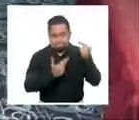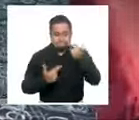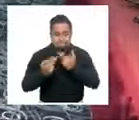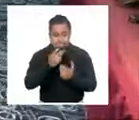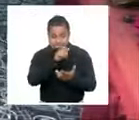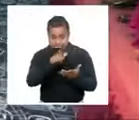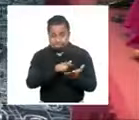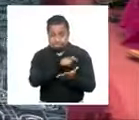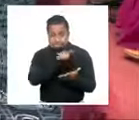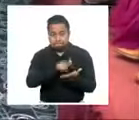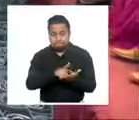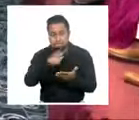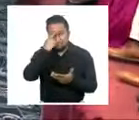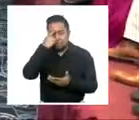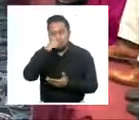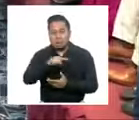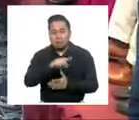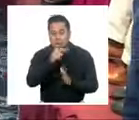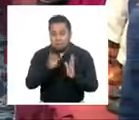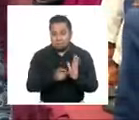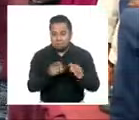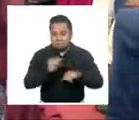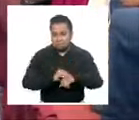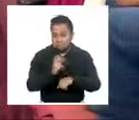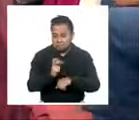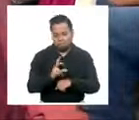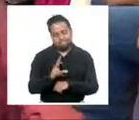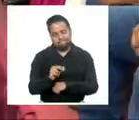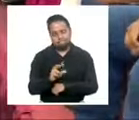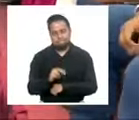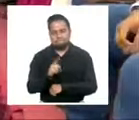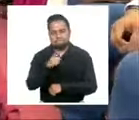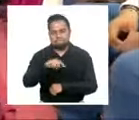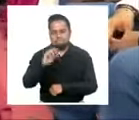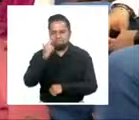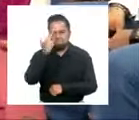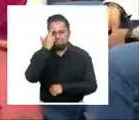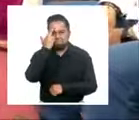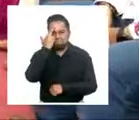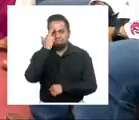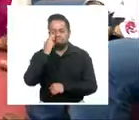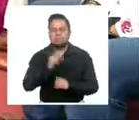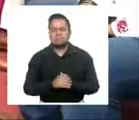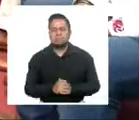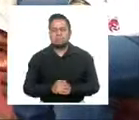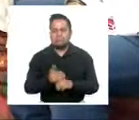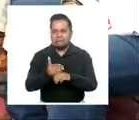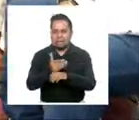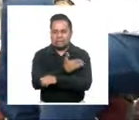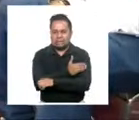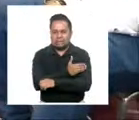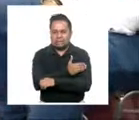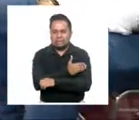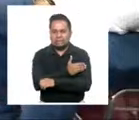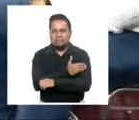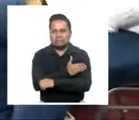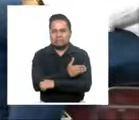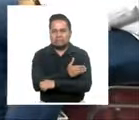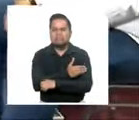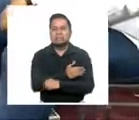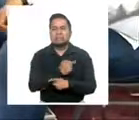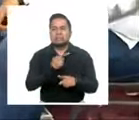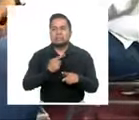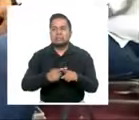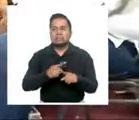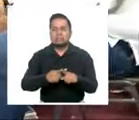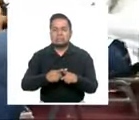ley para que no vuelva a ocurrir lo mismo. Recordarán ustedes que antes de que saliera el